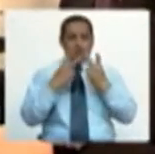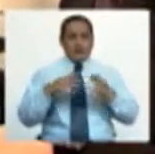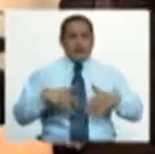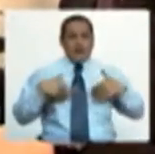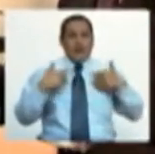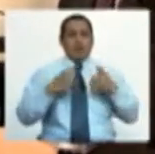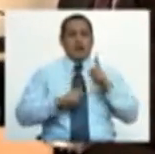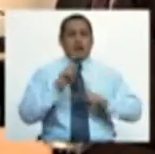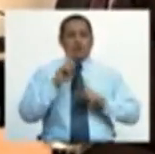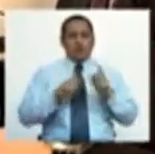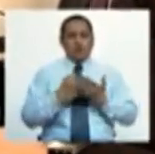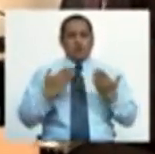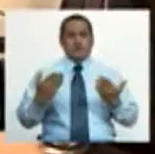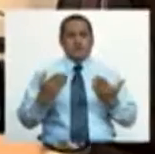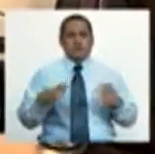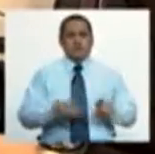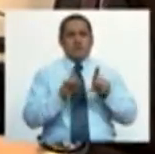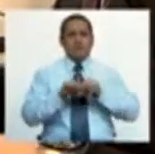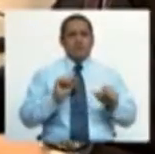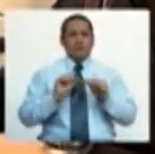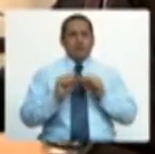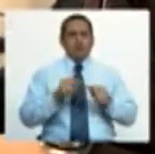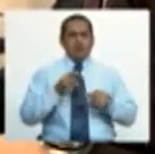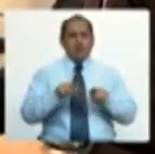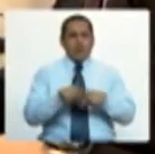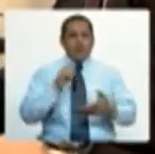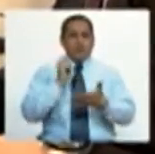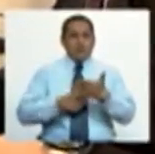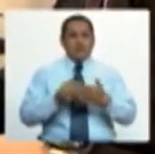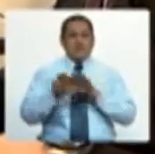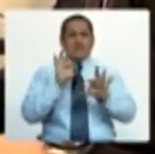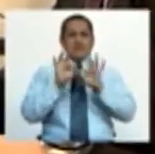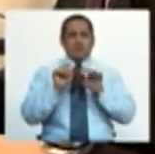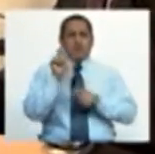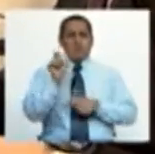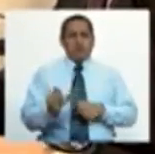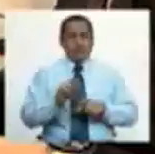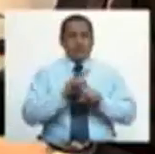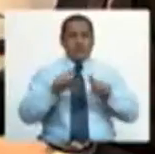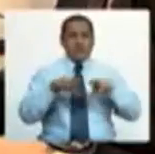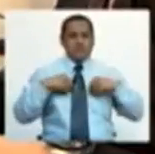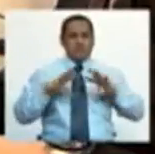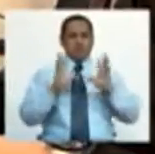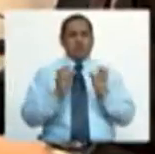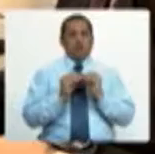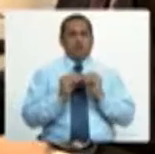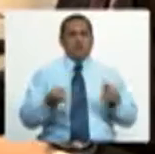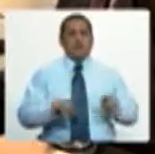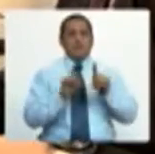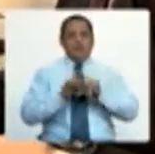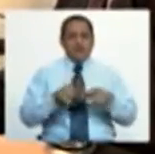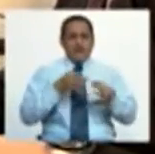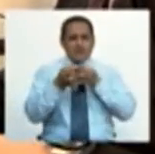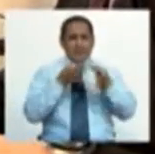así... supuestos. En ciertos supuestos. Un poco como el nombre del impuesto, la casación es selectiva al consumo, o sea, no admite todo, o sea, hace